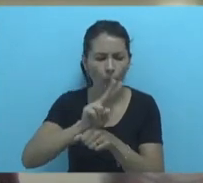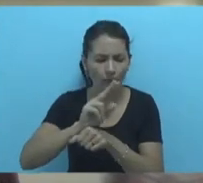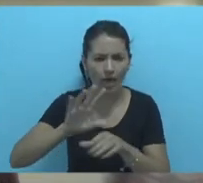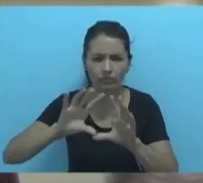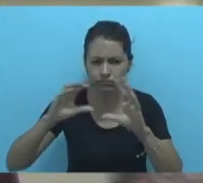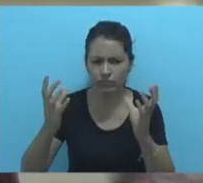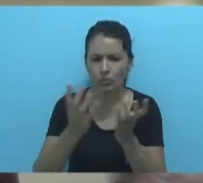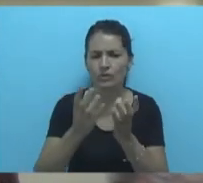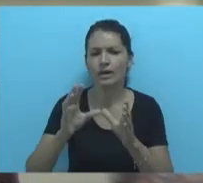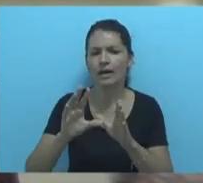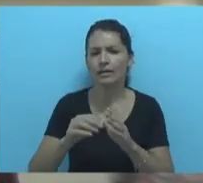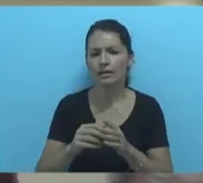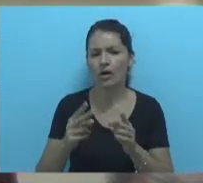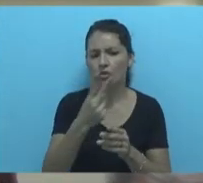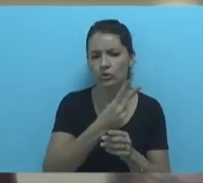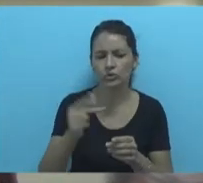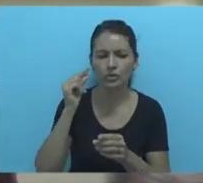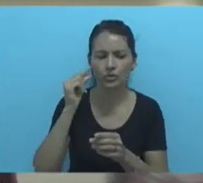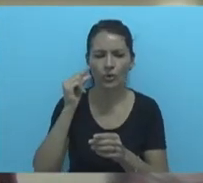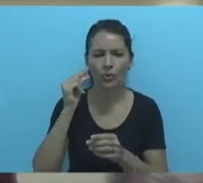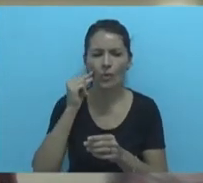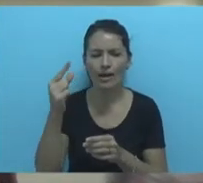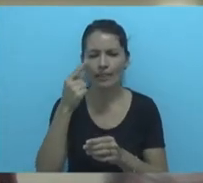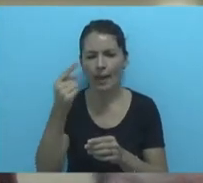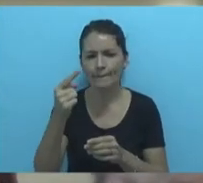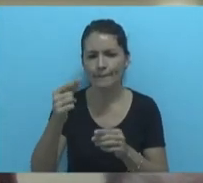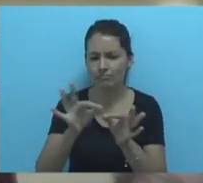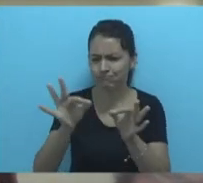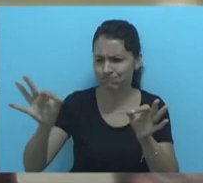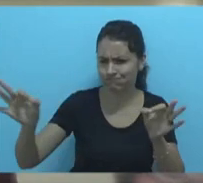2255, y cuya superficie es 240.000 hectáreas.